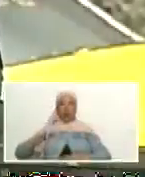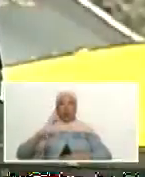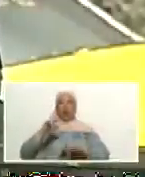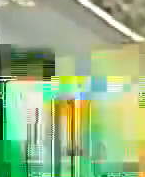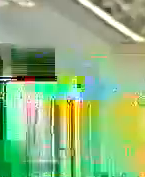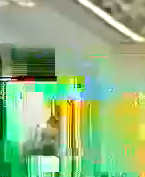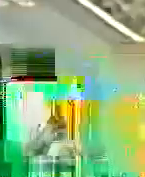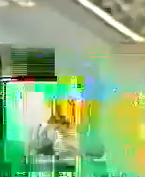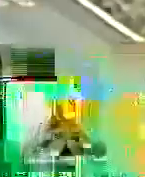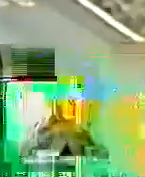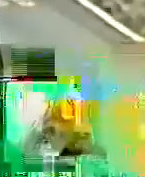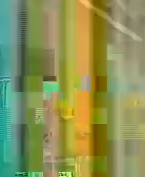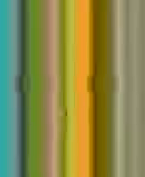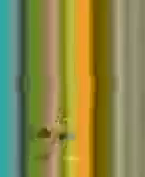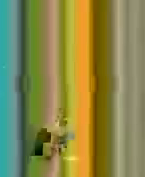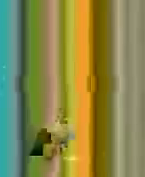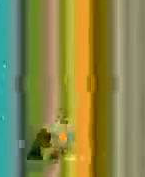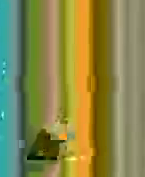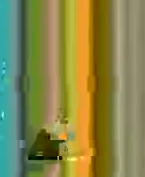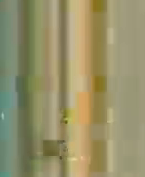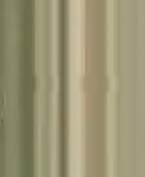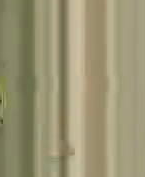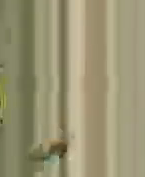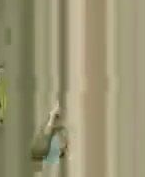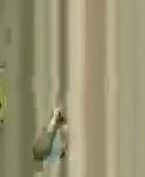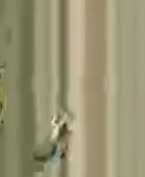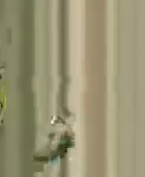año. Ha sido un año